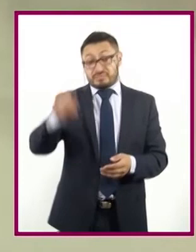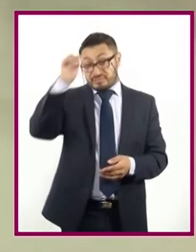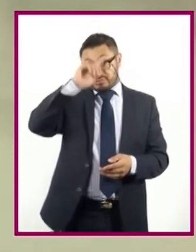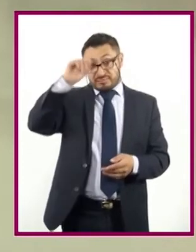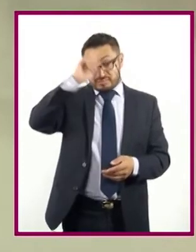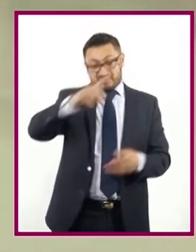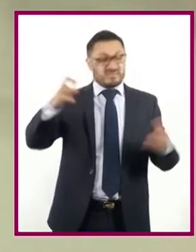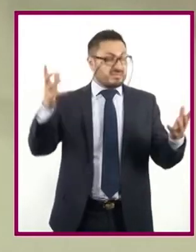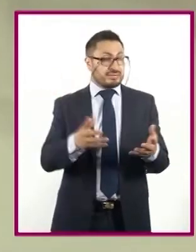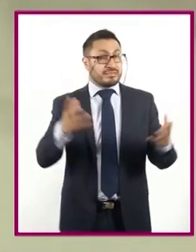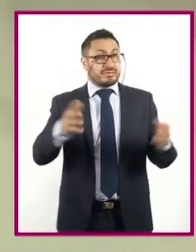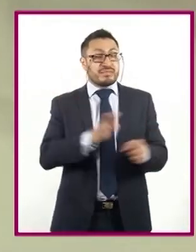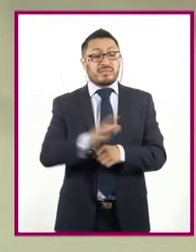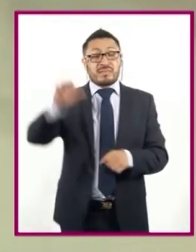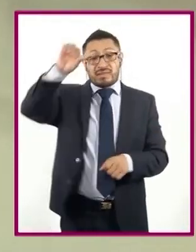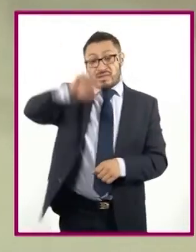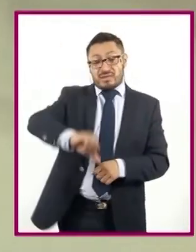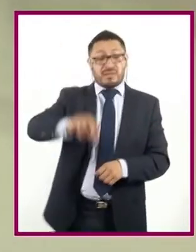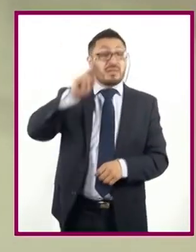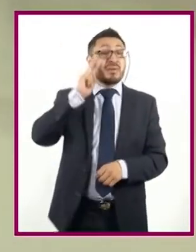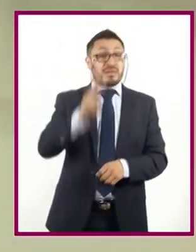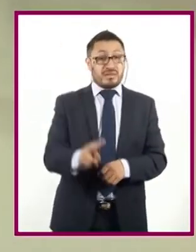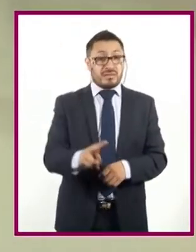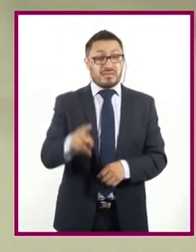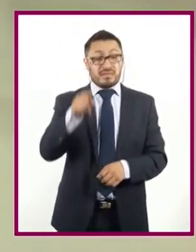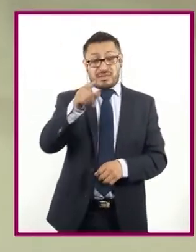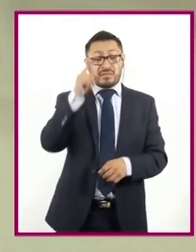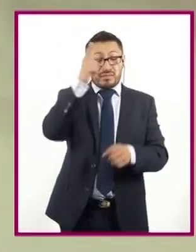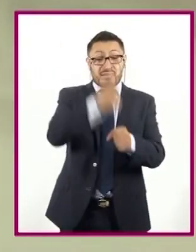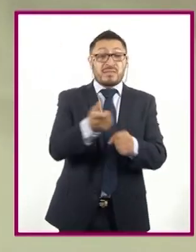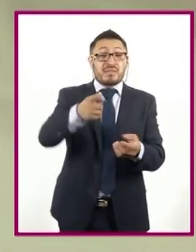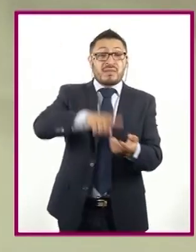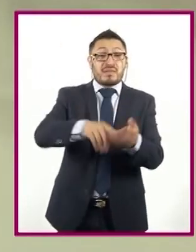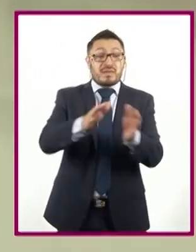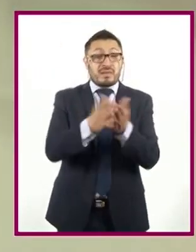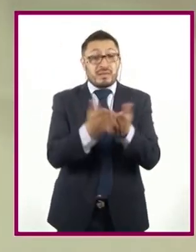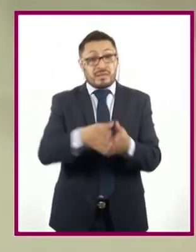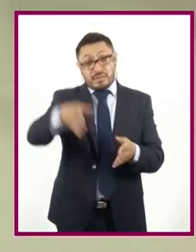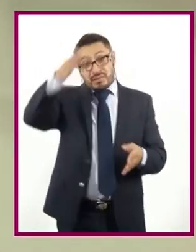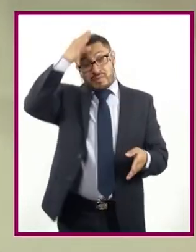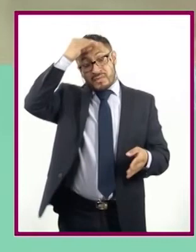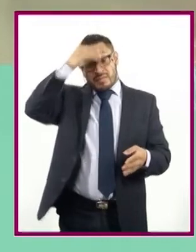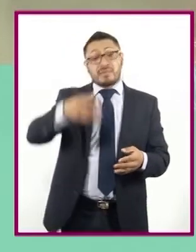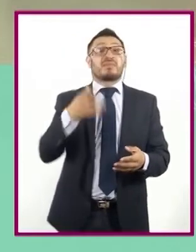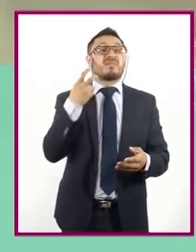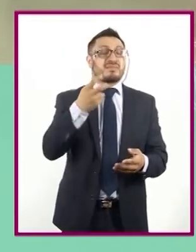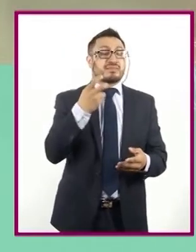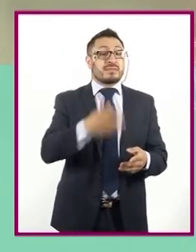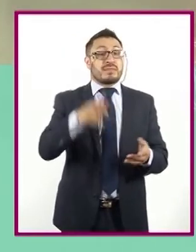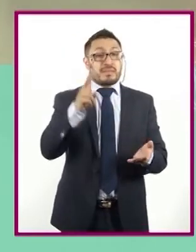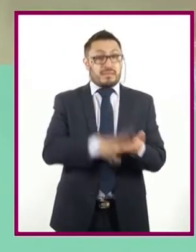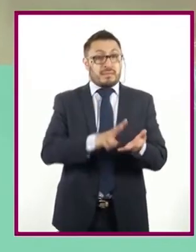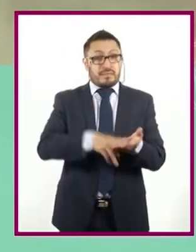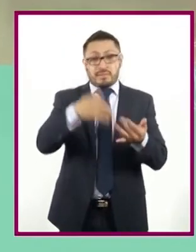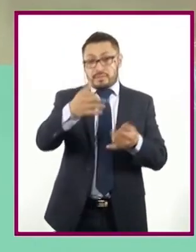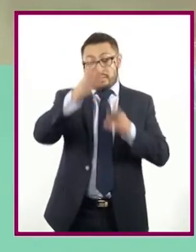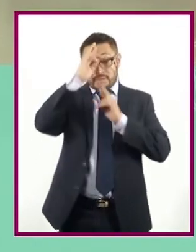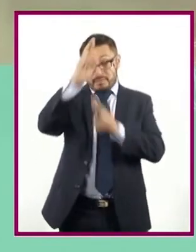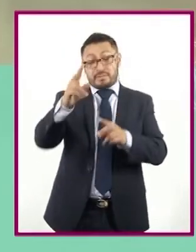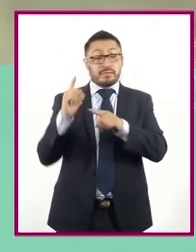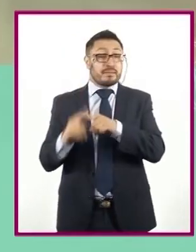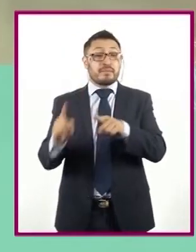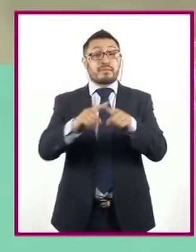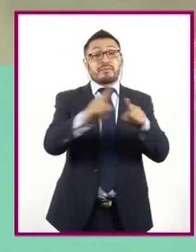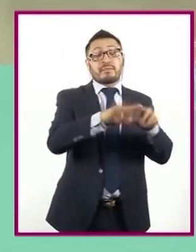que para reafirmar lo que vimos en esta sesión, localicen en sus libros de texto el aprendizaje esperado. Valora y respeta las